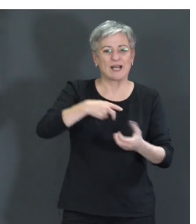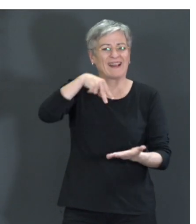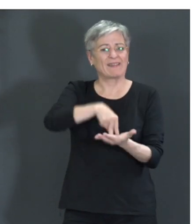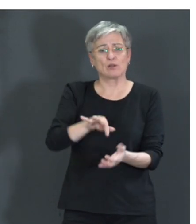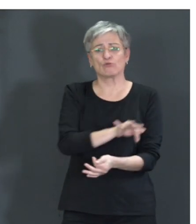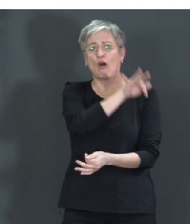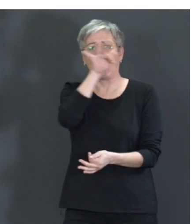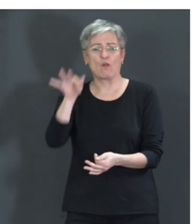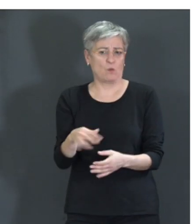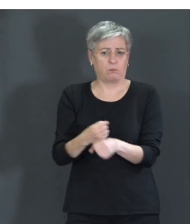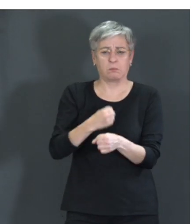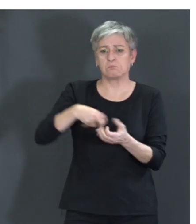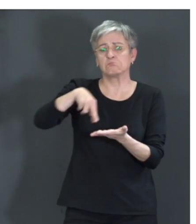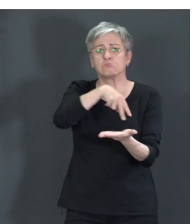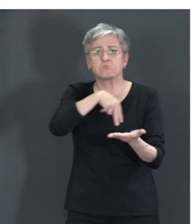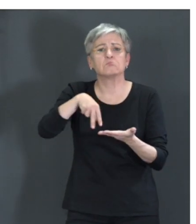de pie.